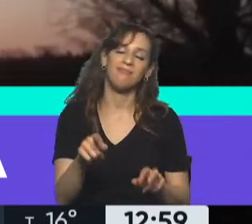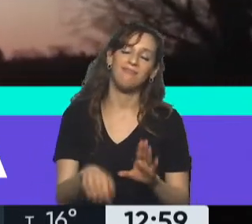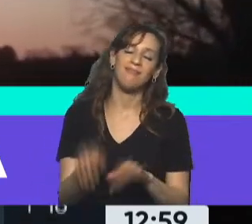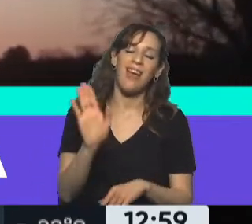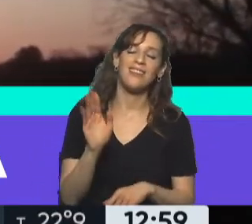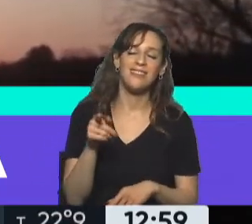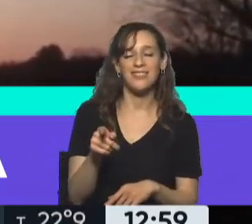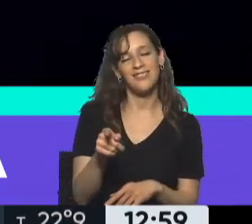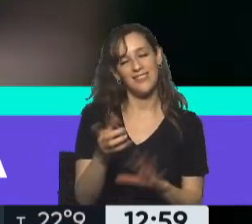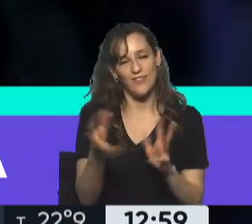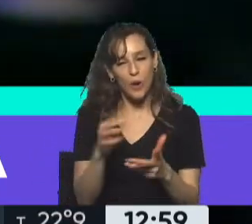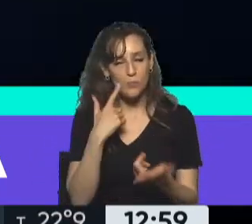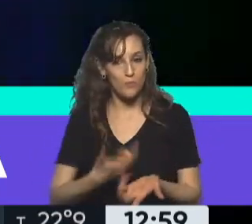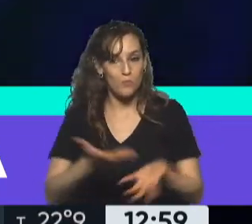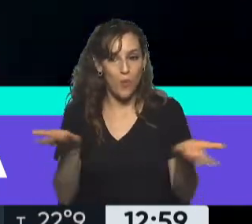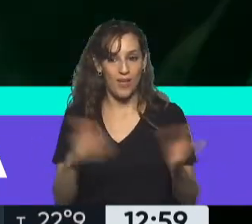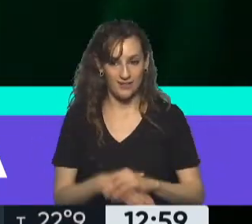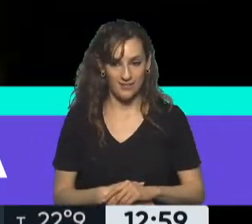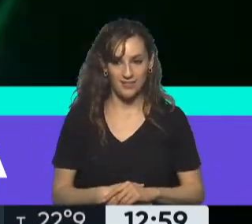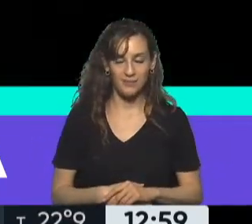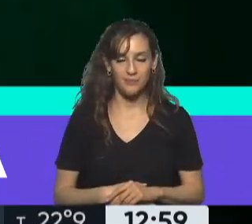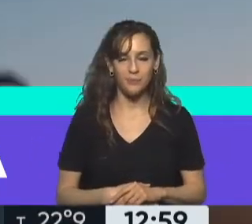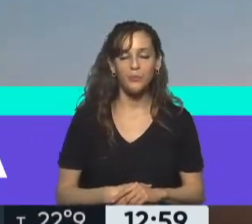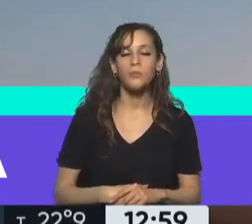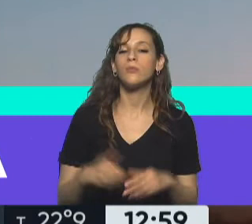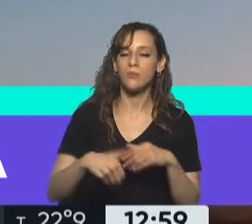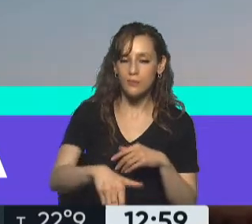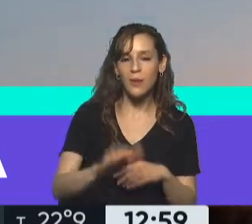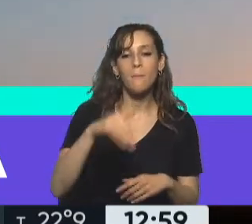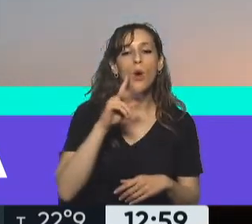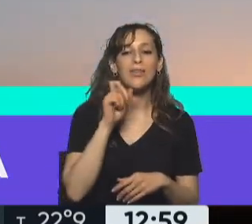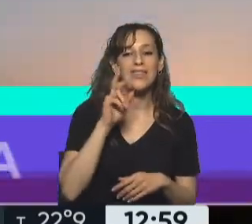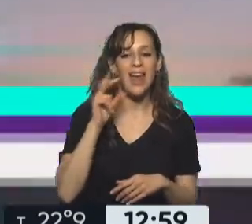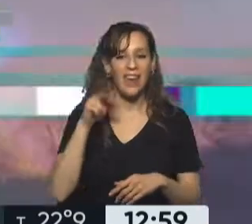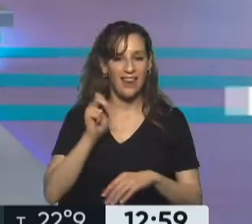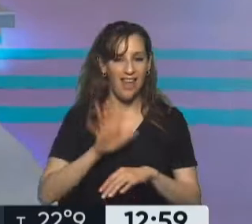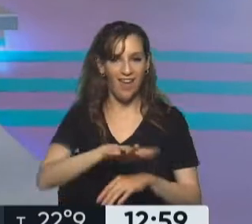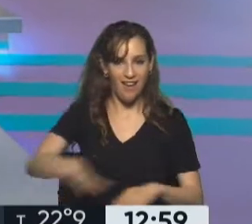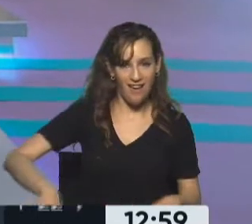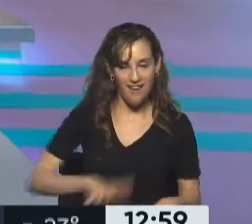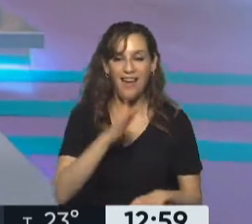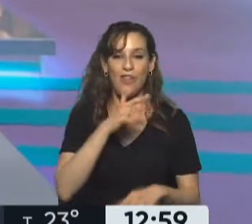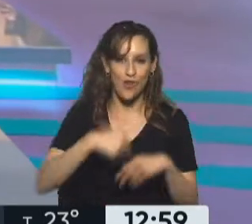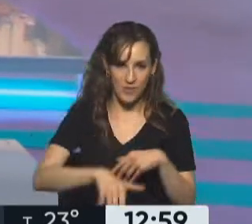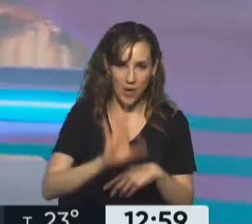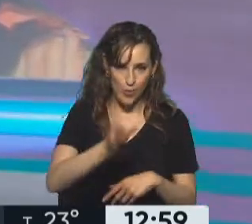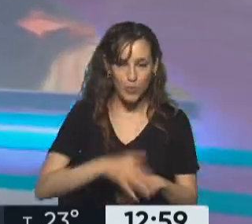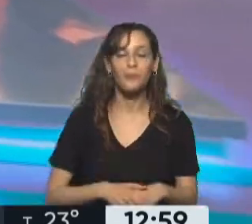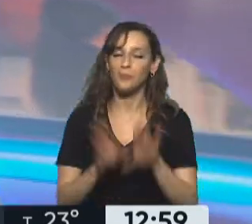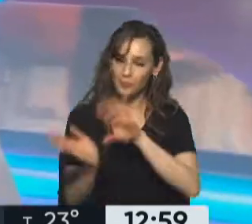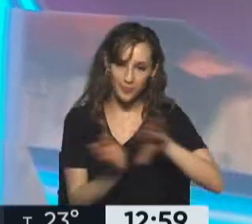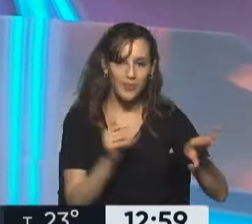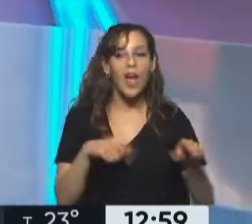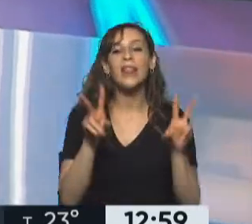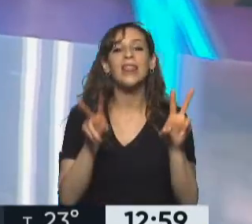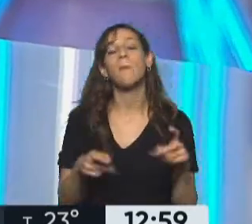quiere, de esta gran presentación que comenzará a vivirse en el Movistar Arena desde este 14. Y vamos a hablar de música ahora,